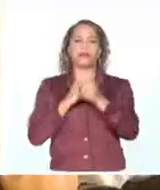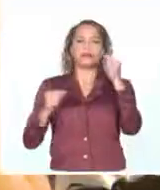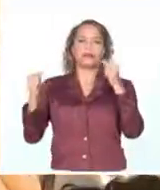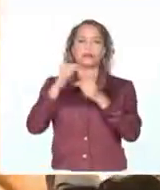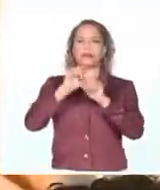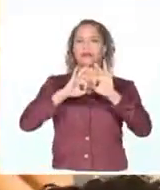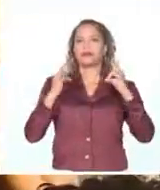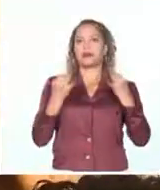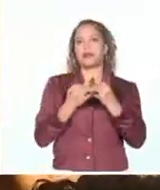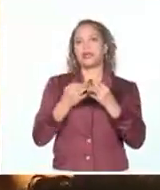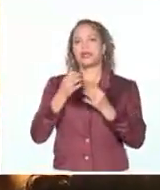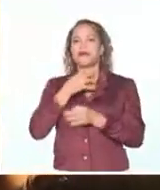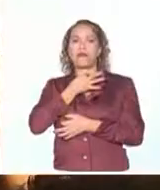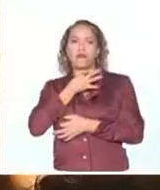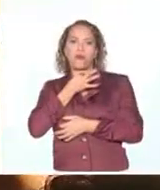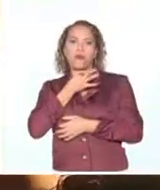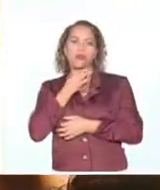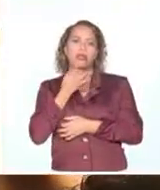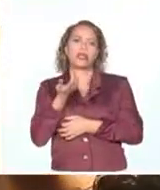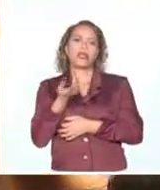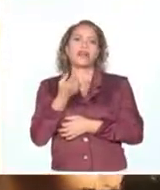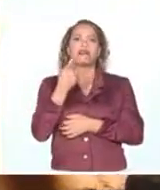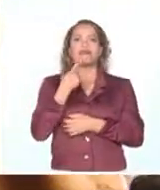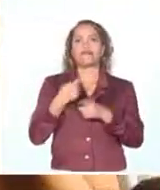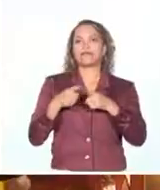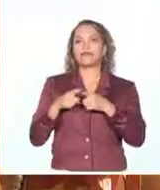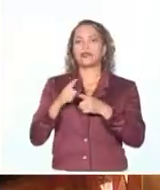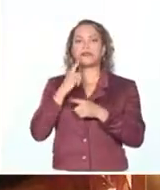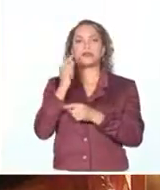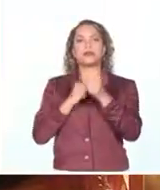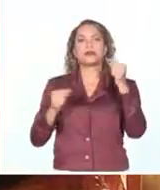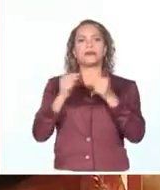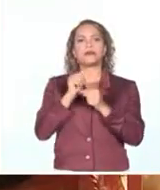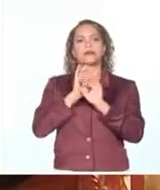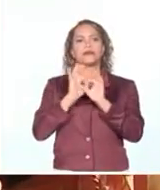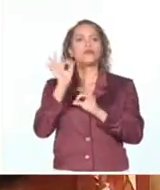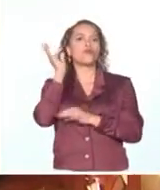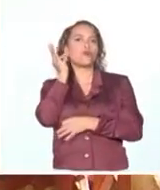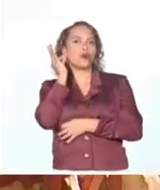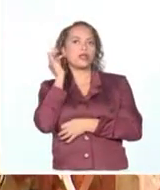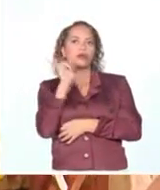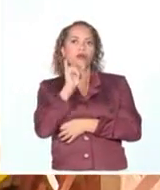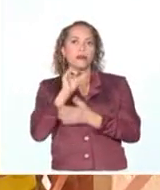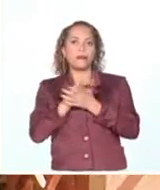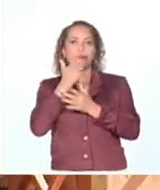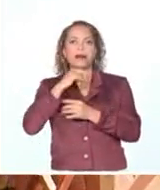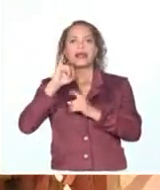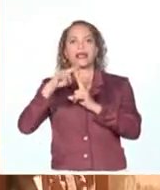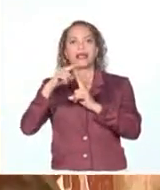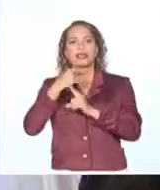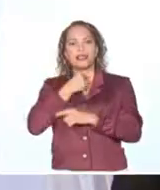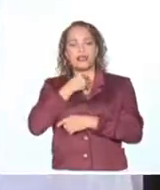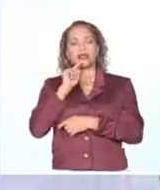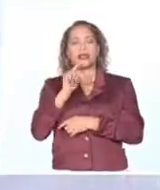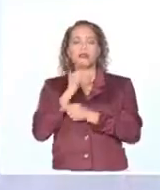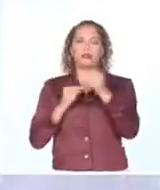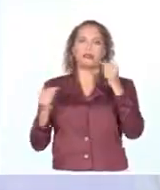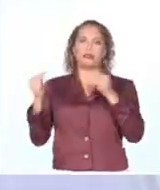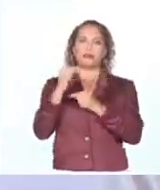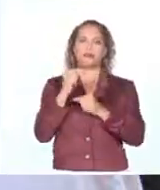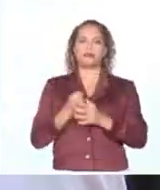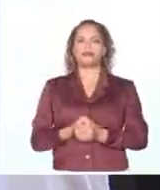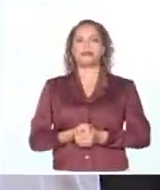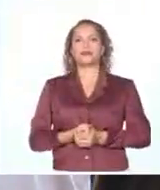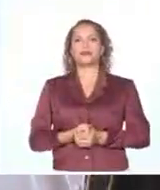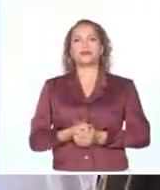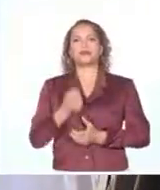con pocos recursos, y especialmente en mujeres como Maite, que son quienes asumen la mayor carga en esas tareas. Fomentarlas y